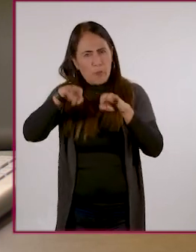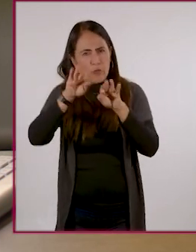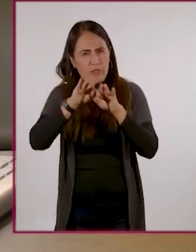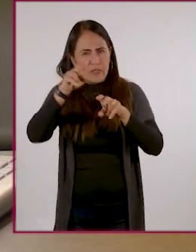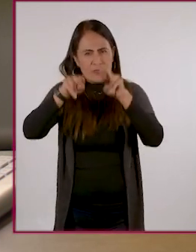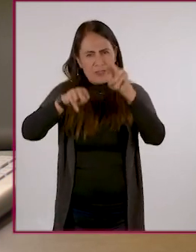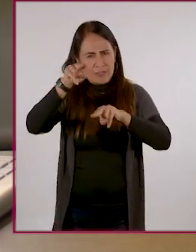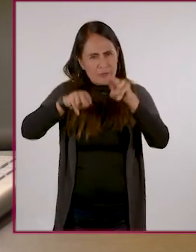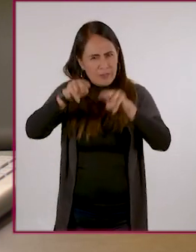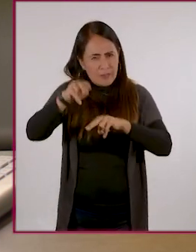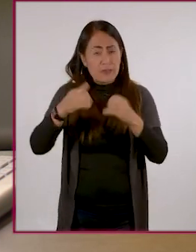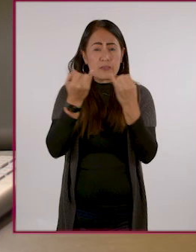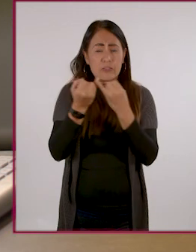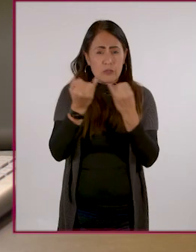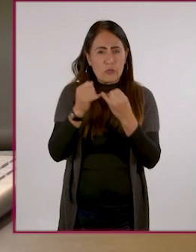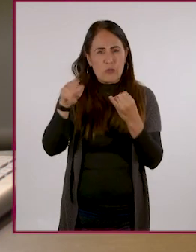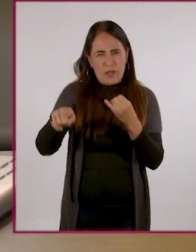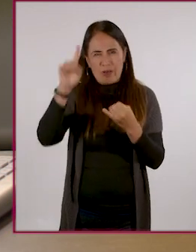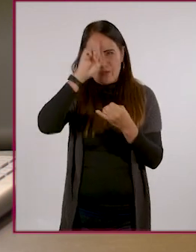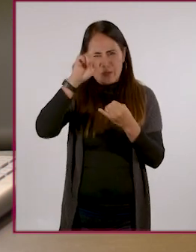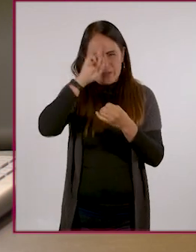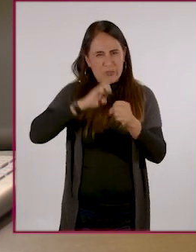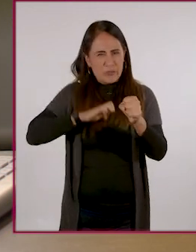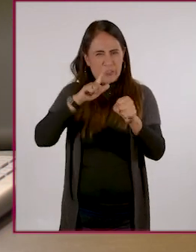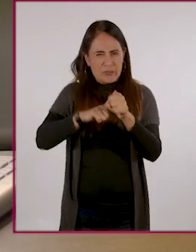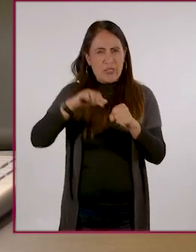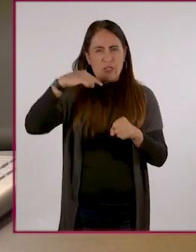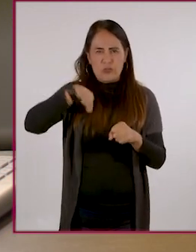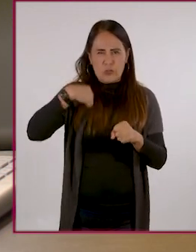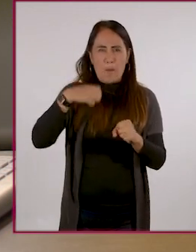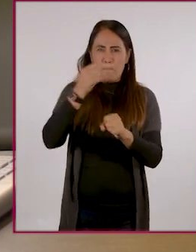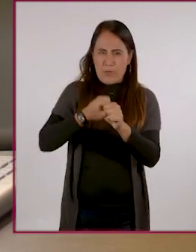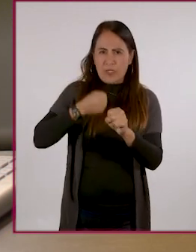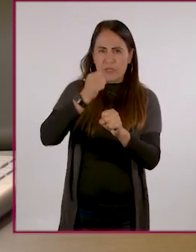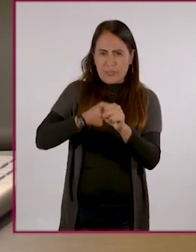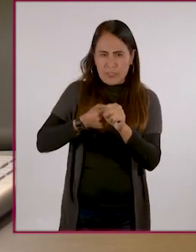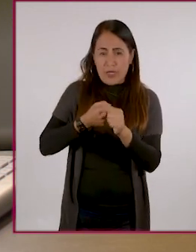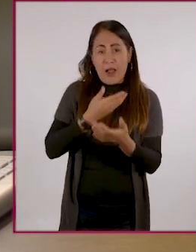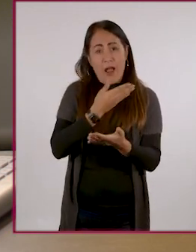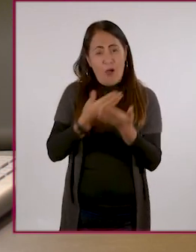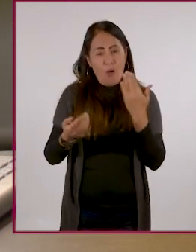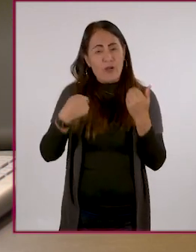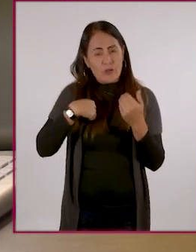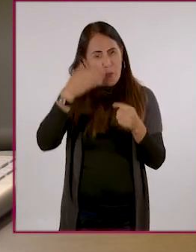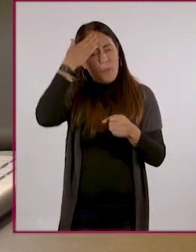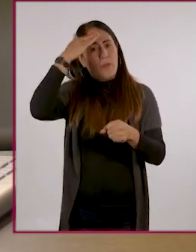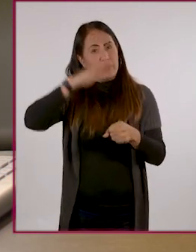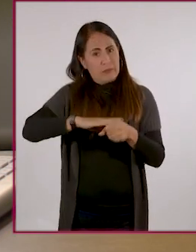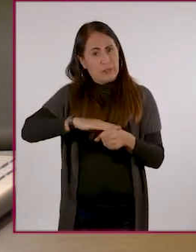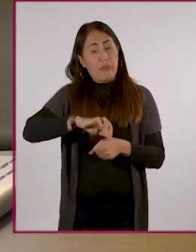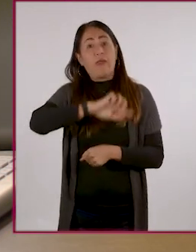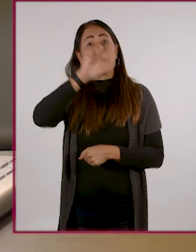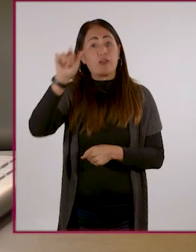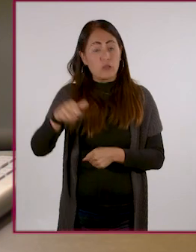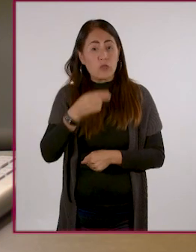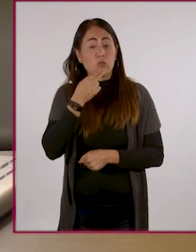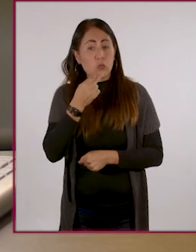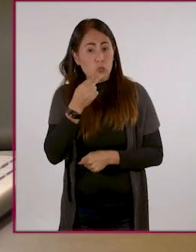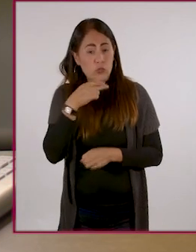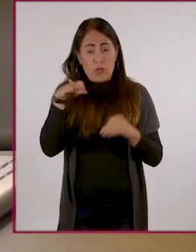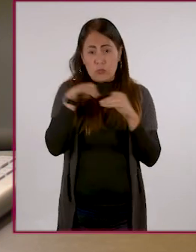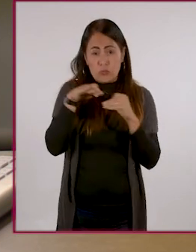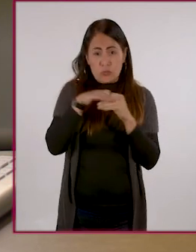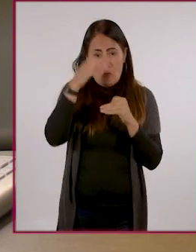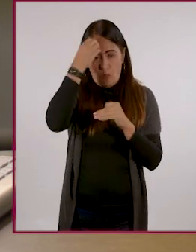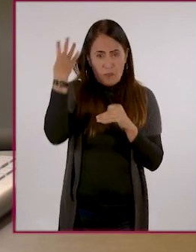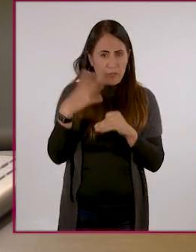mes según su orden de importancia y aprovecharé para practicar todos los trucos que compartió Marco Yair. Por ahora los tengo muy presentes,